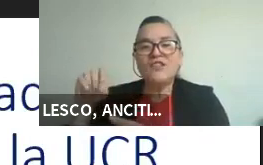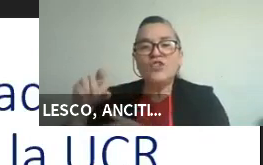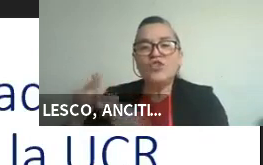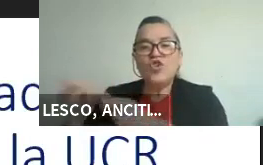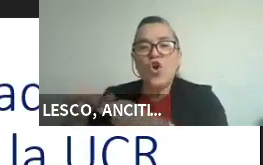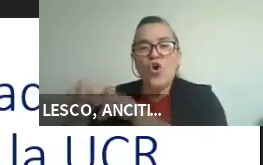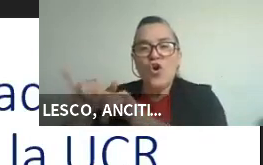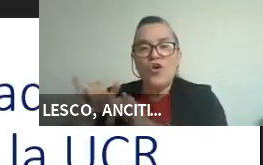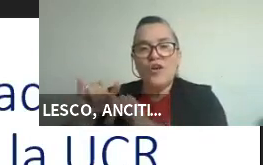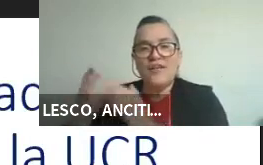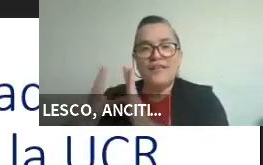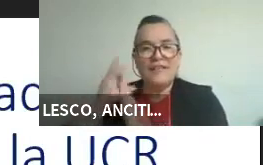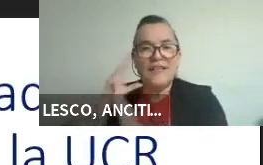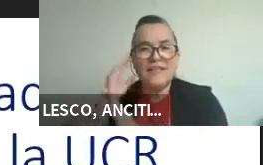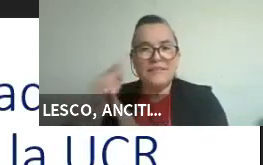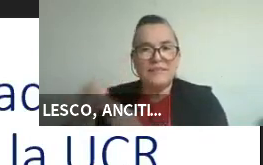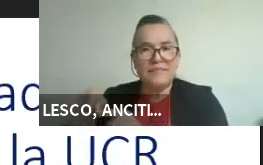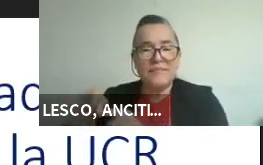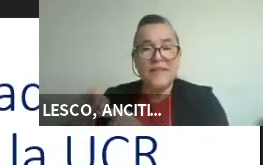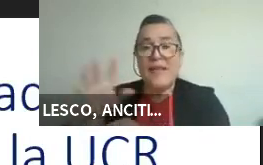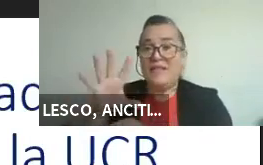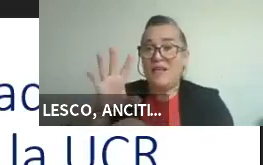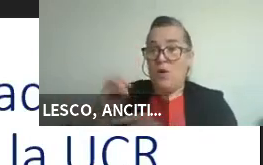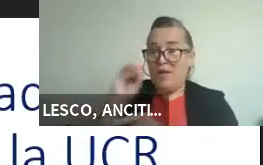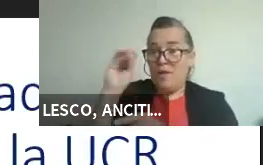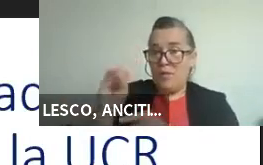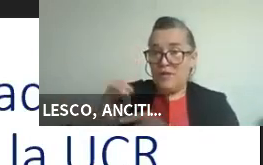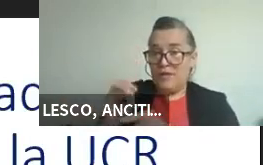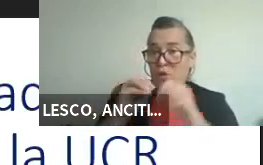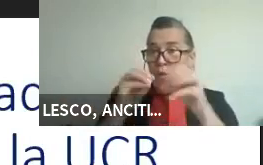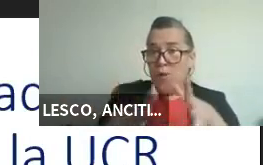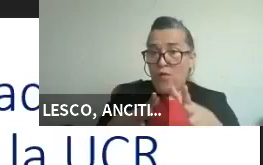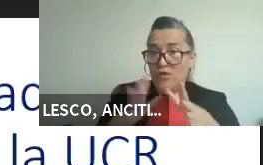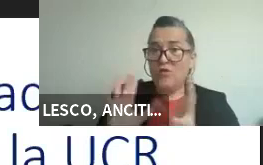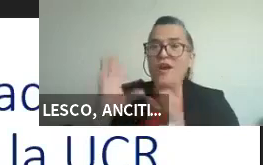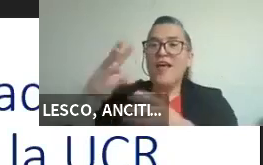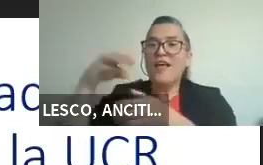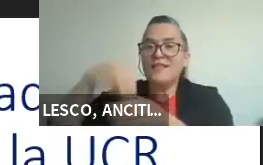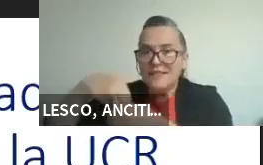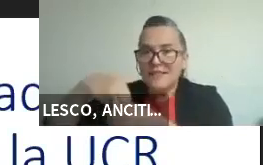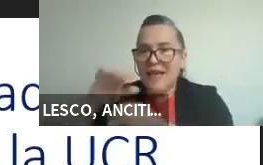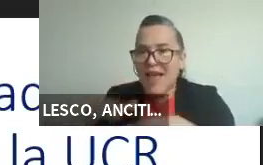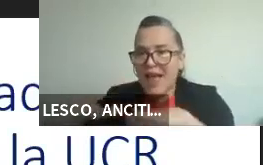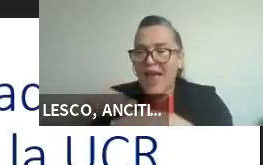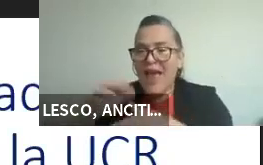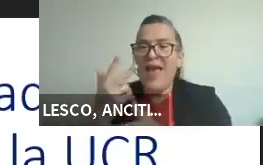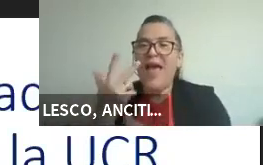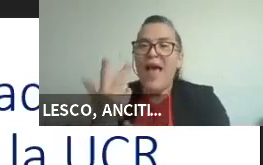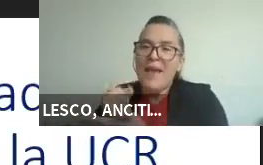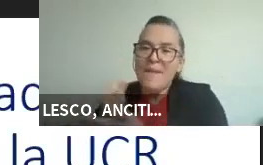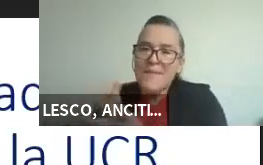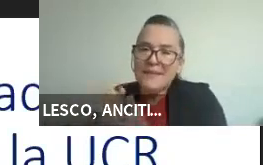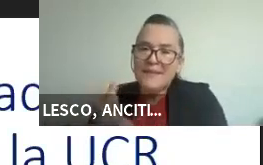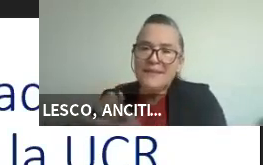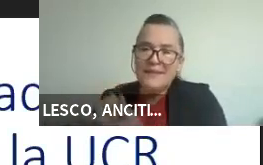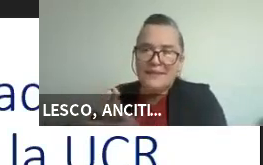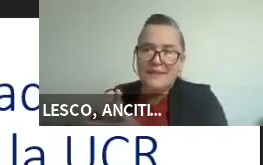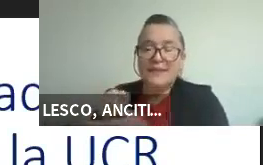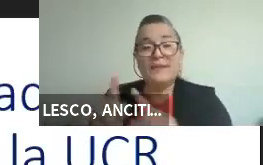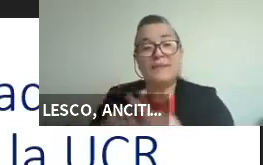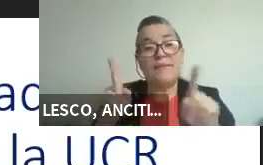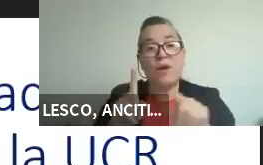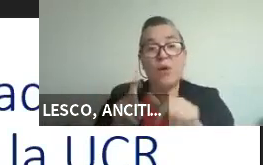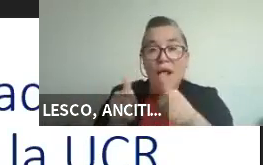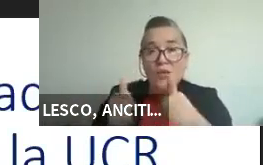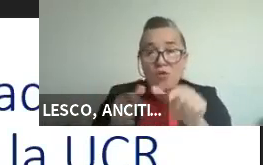50% de la carga académica de los profesores y las profesoras se dedica a investigación como es esperable pero si vemos las